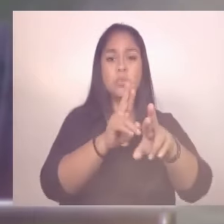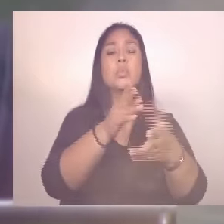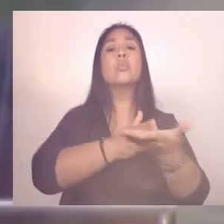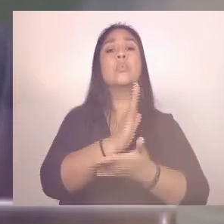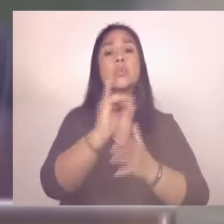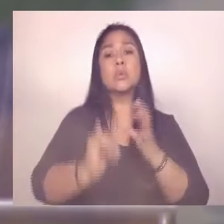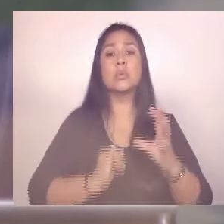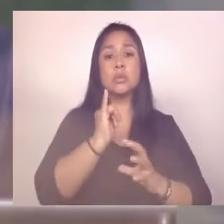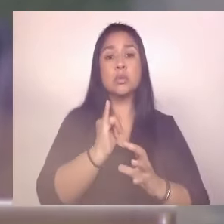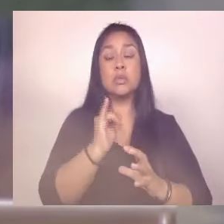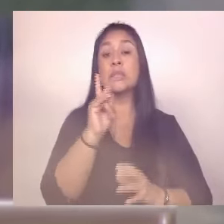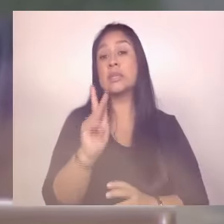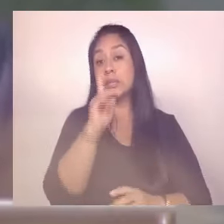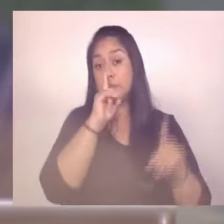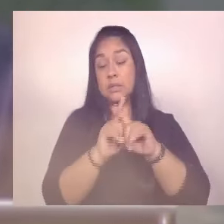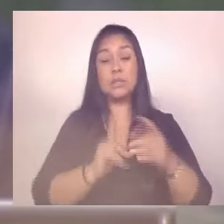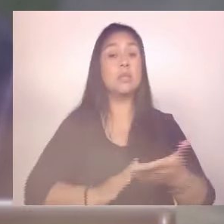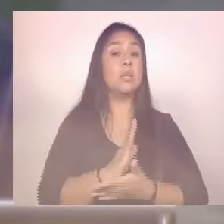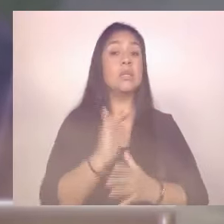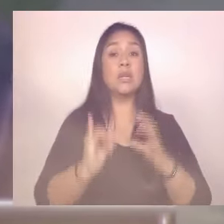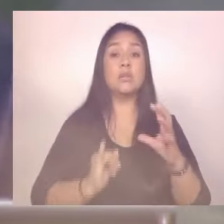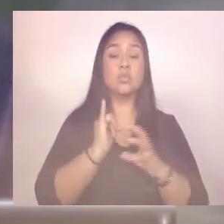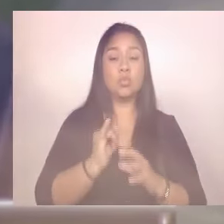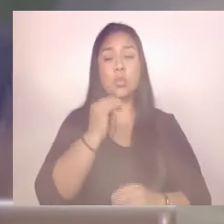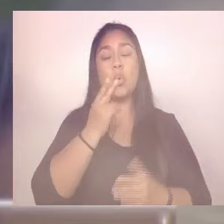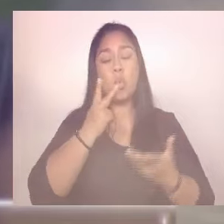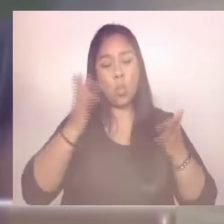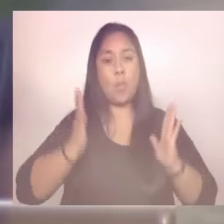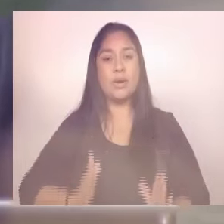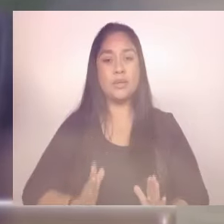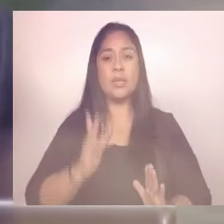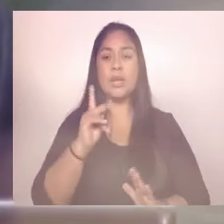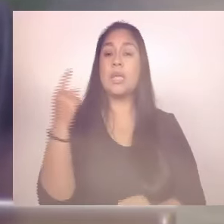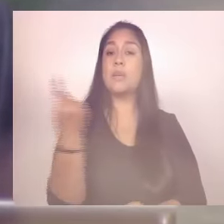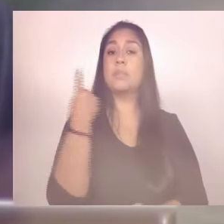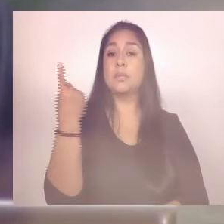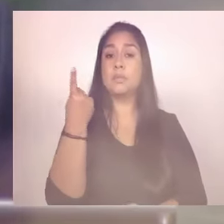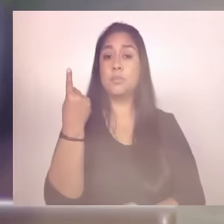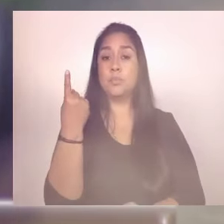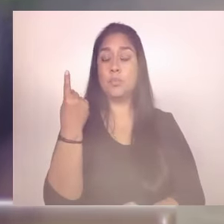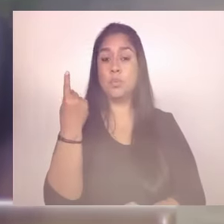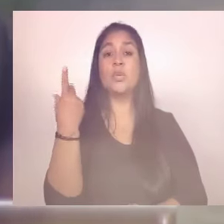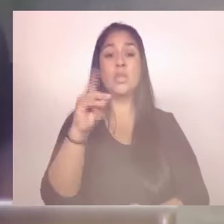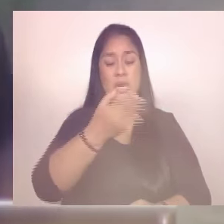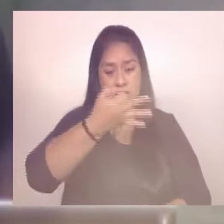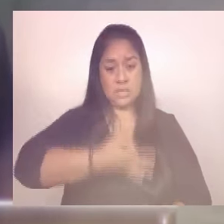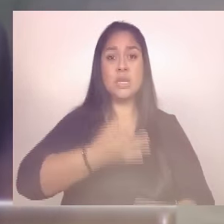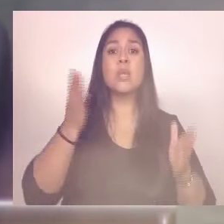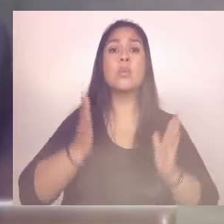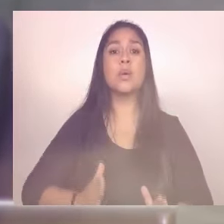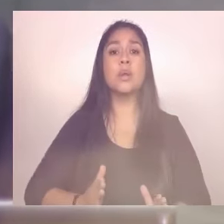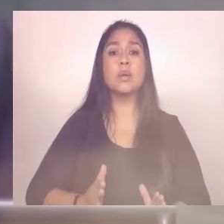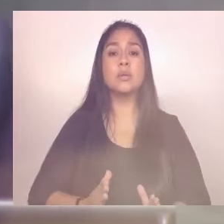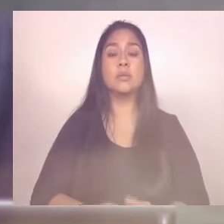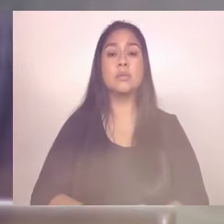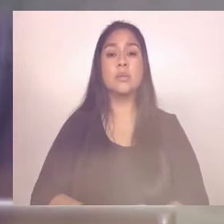derecho internacional y en el derecho internacional humanitario y al principio fundamental de la dignidad